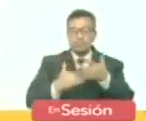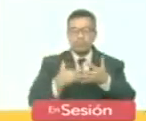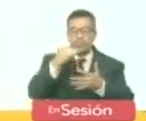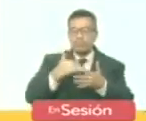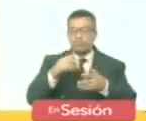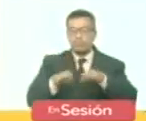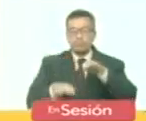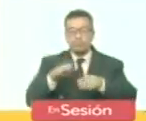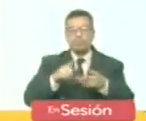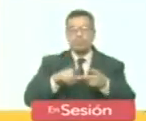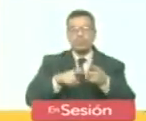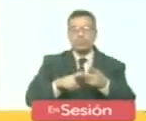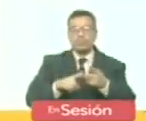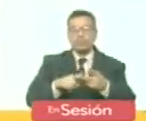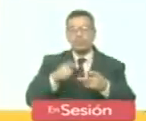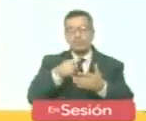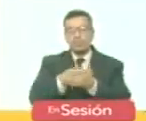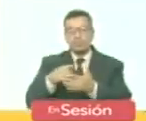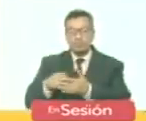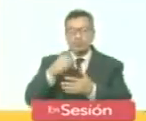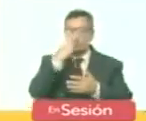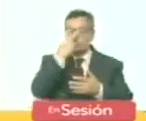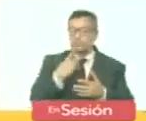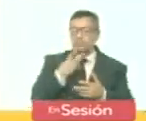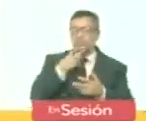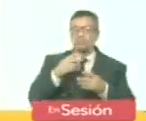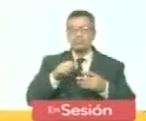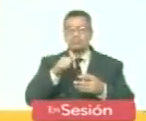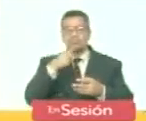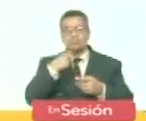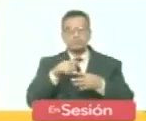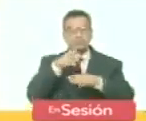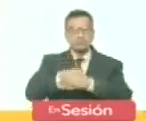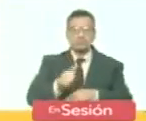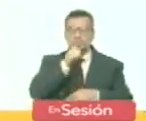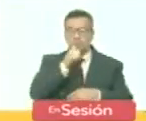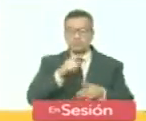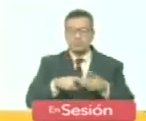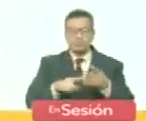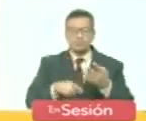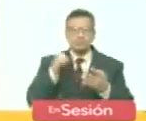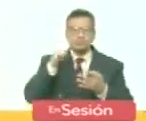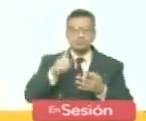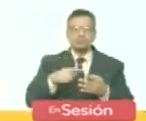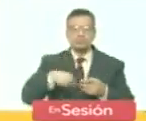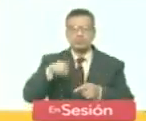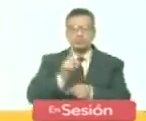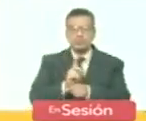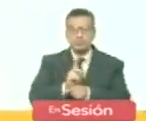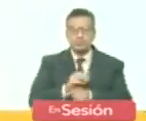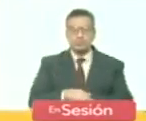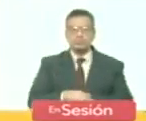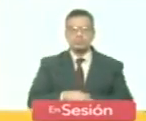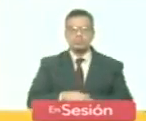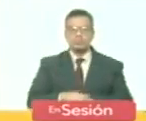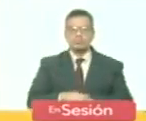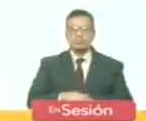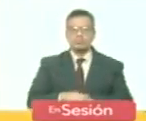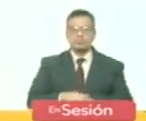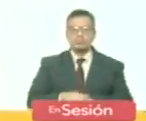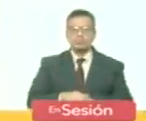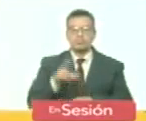el índice de los índices de pobreza, alfabetización, acceso al agua potable, etcétera, etcétera. Ni uno